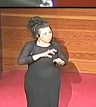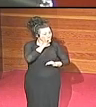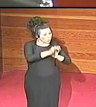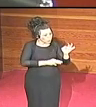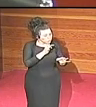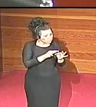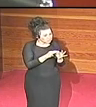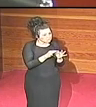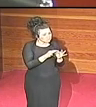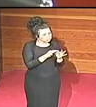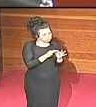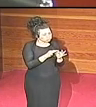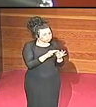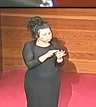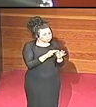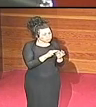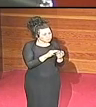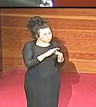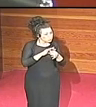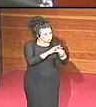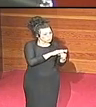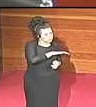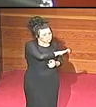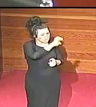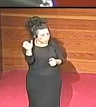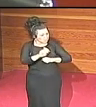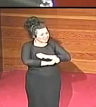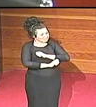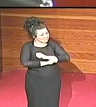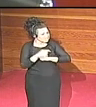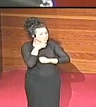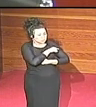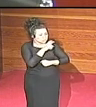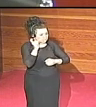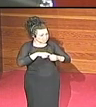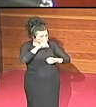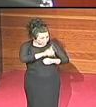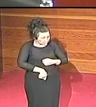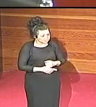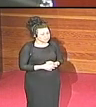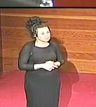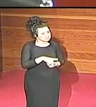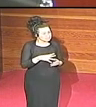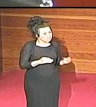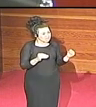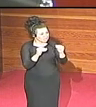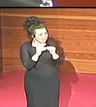deitutako Europa Batasuna Errusia Estrategia Taldeko kidea ere bada. Alaber, Ez Global